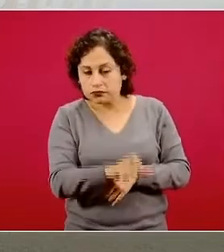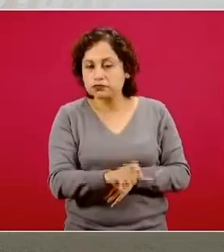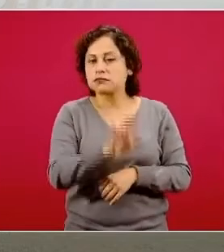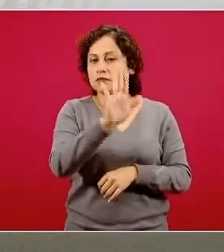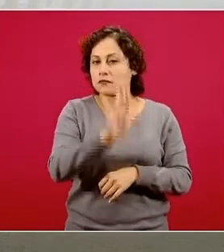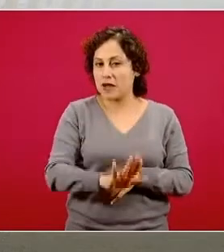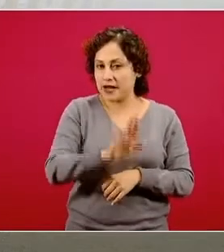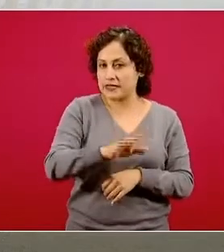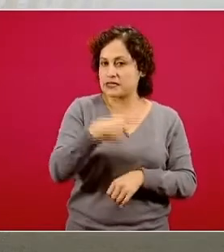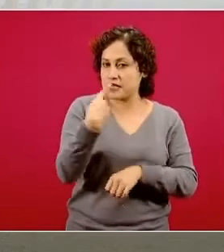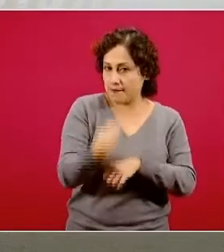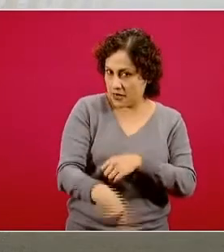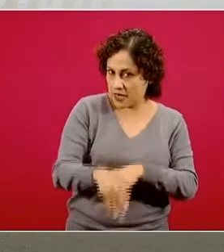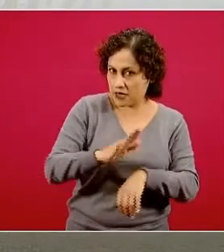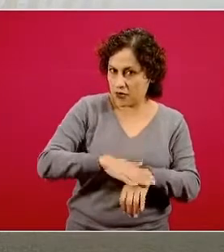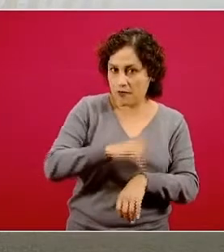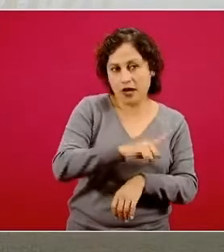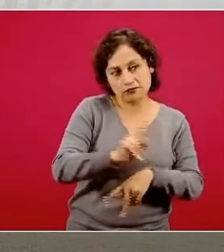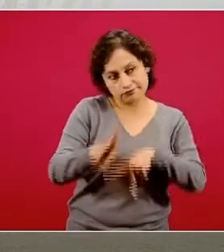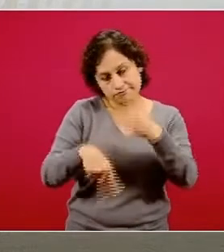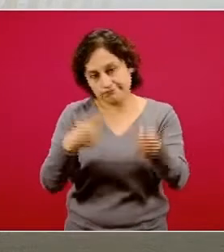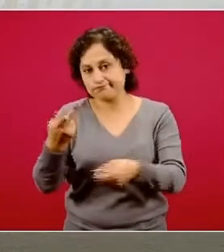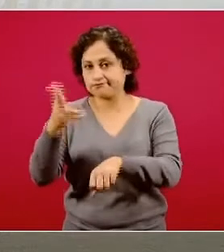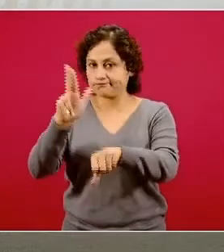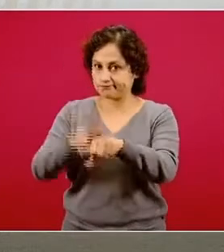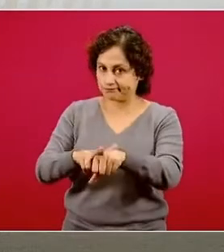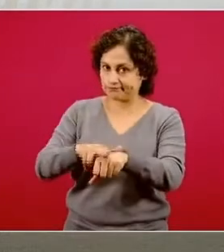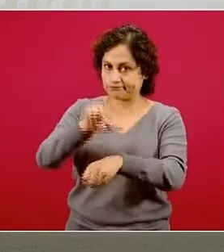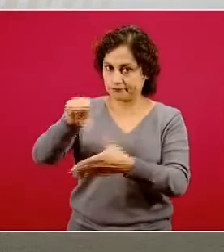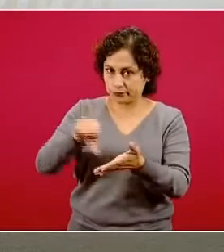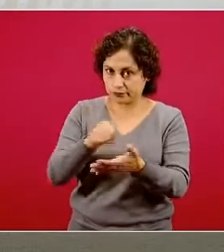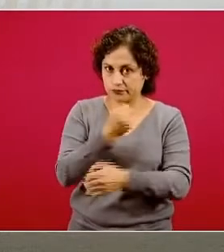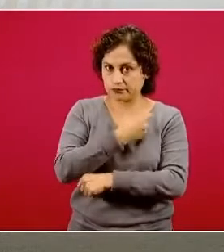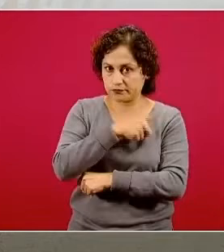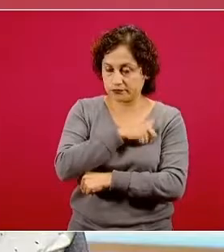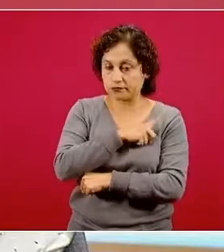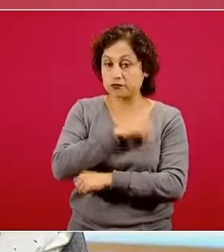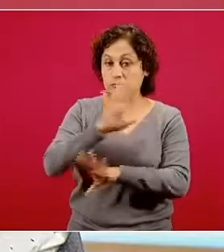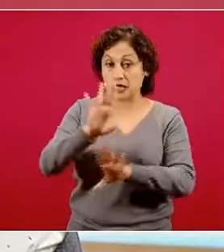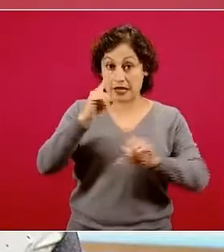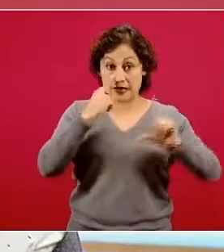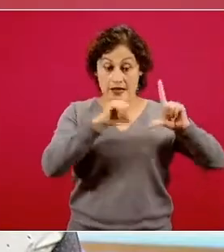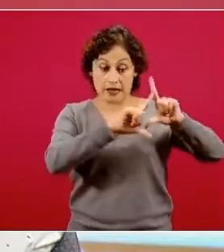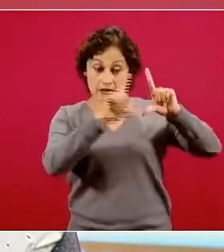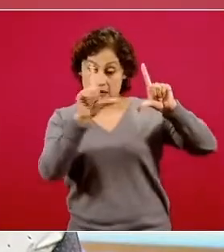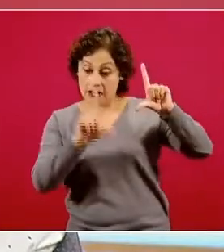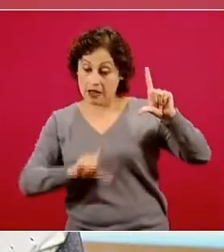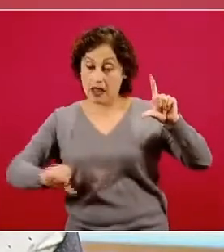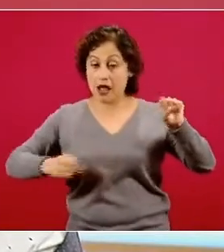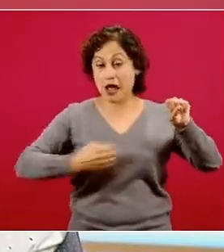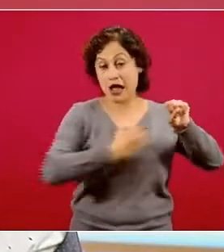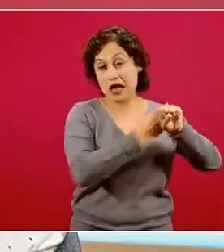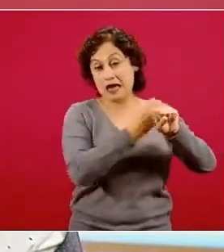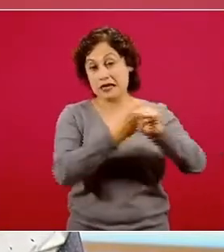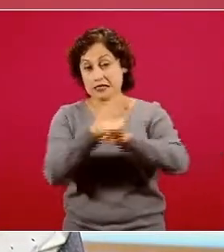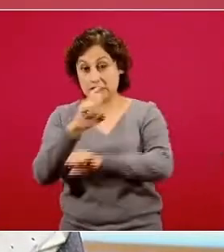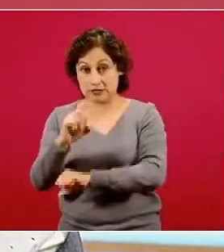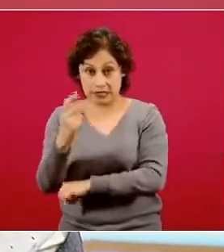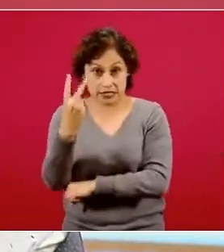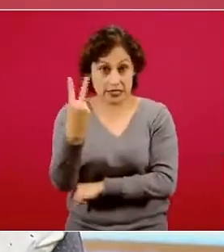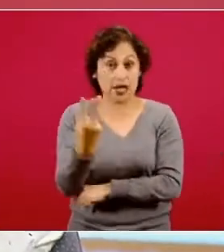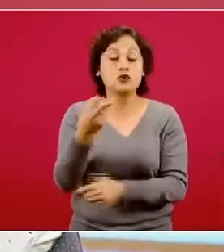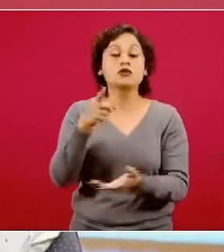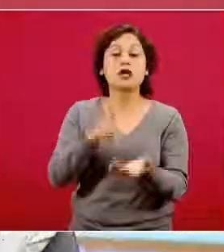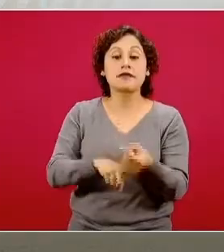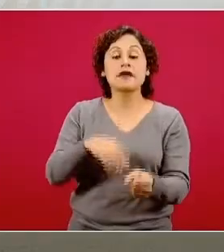más grave, hay que acudir a una unidad. Todos los estados tienen un número